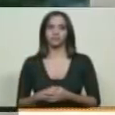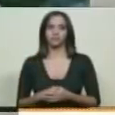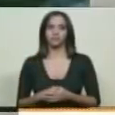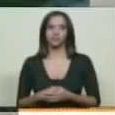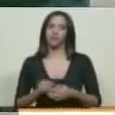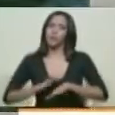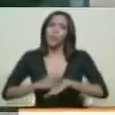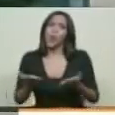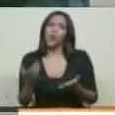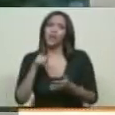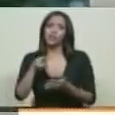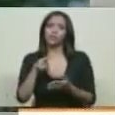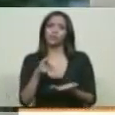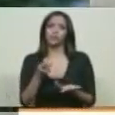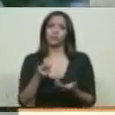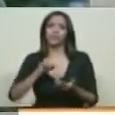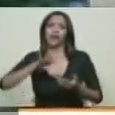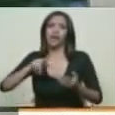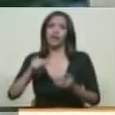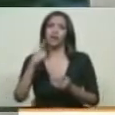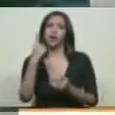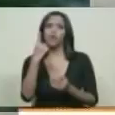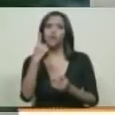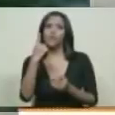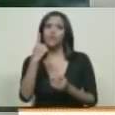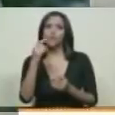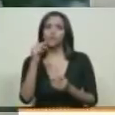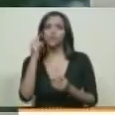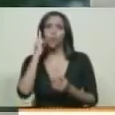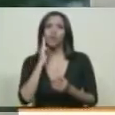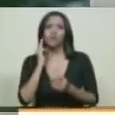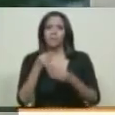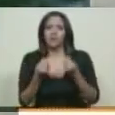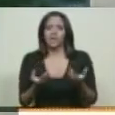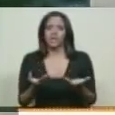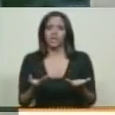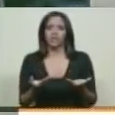¿Por qué tú te vas a agarrar un bolívar que no es tuyo? ¿Por qué? ¿Para qué?